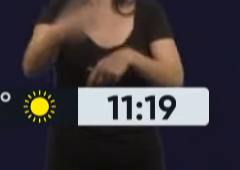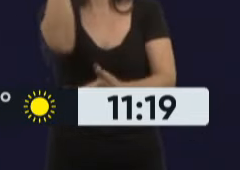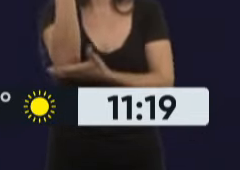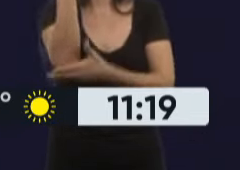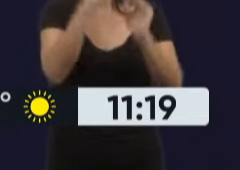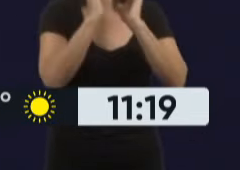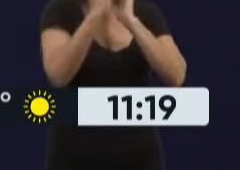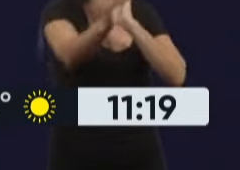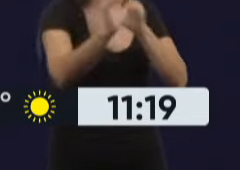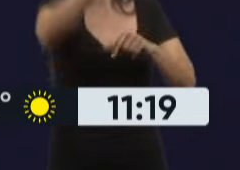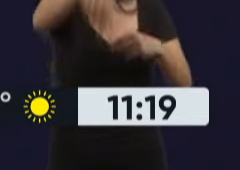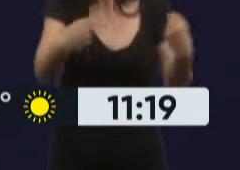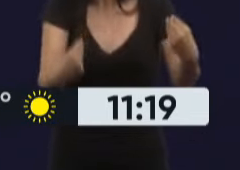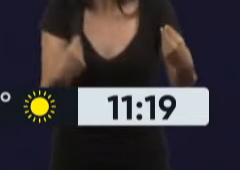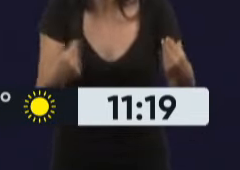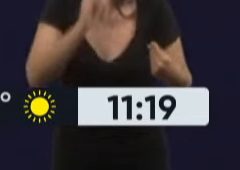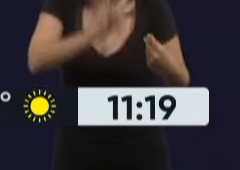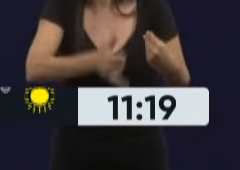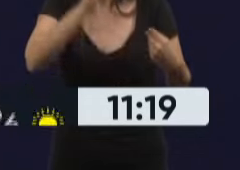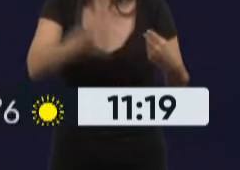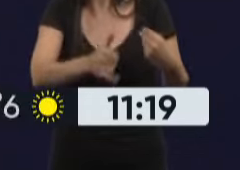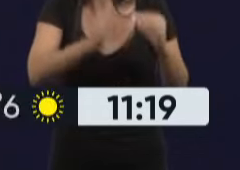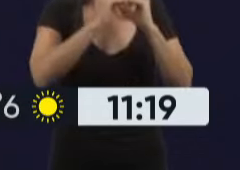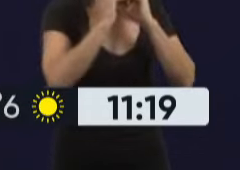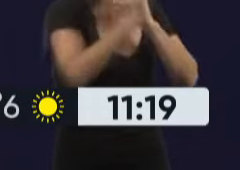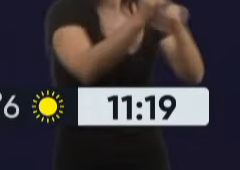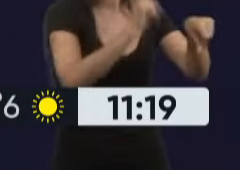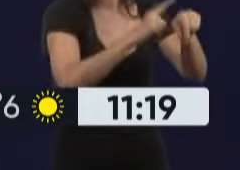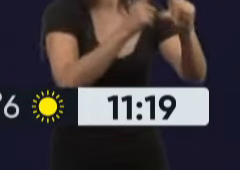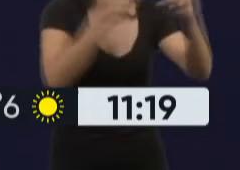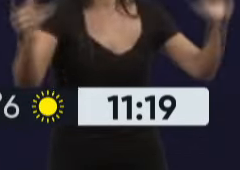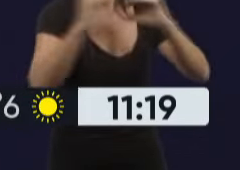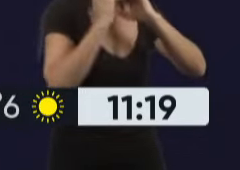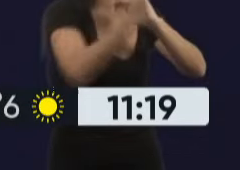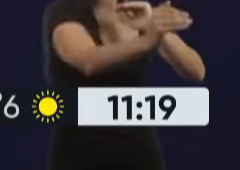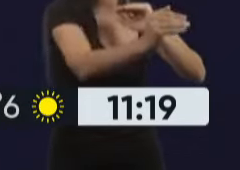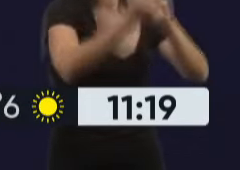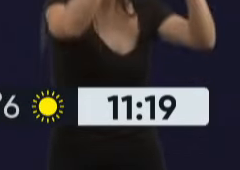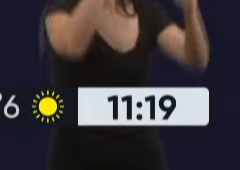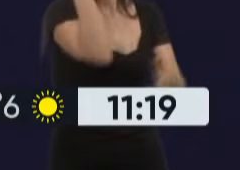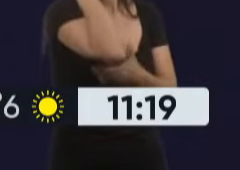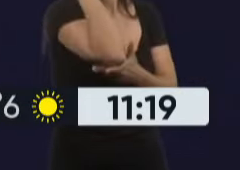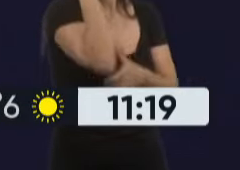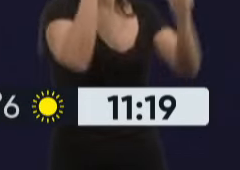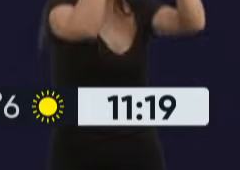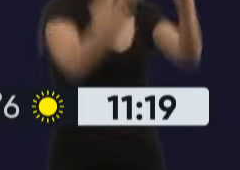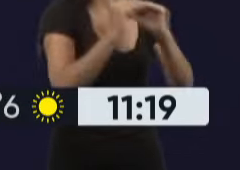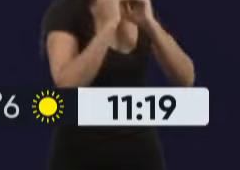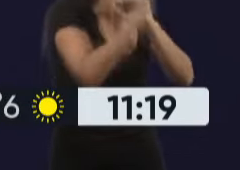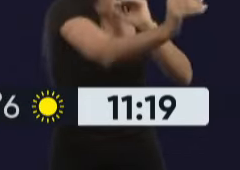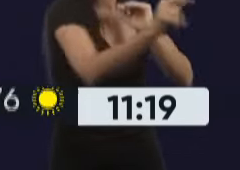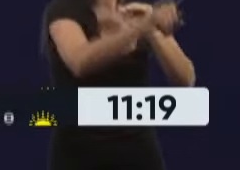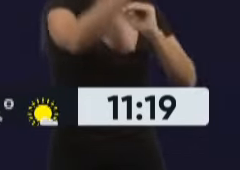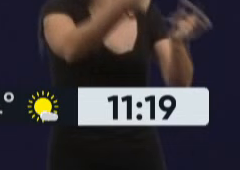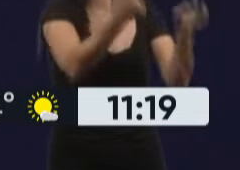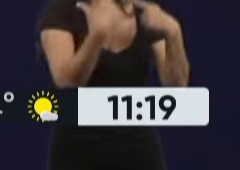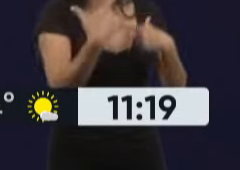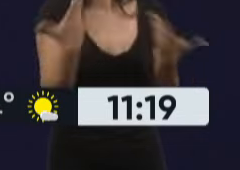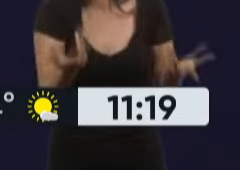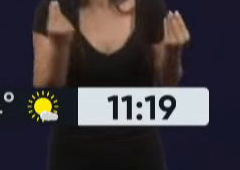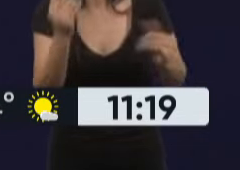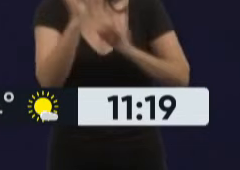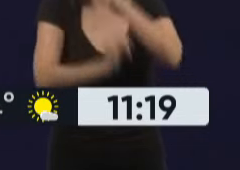te garantiza tu sostenibilidad en el tiempo en términos financieros Por qué digo